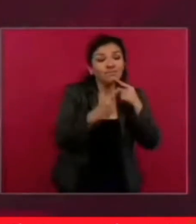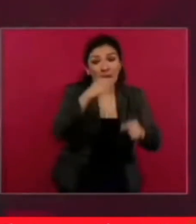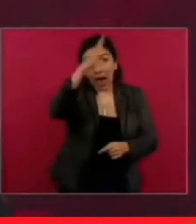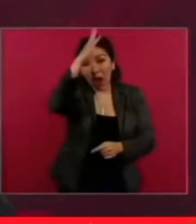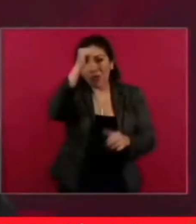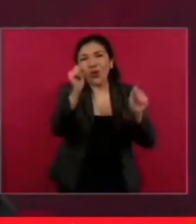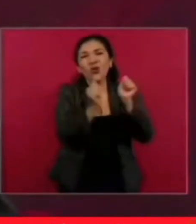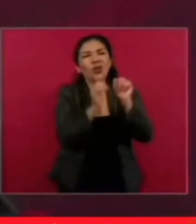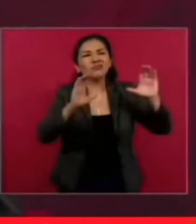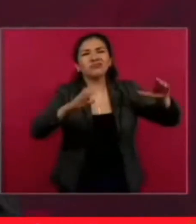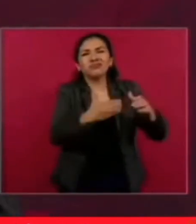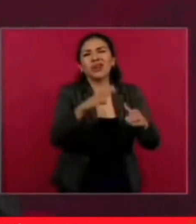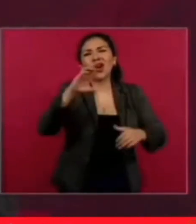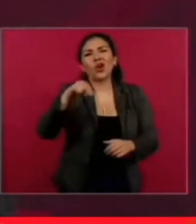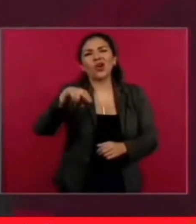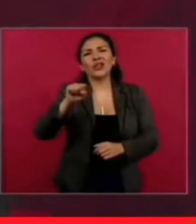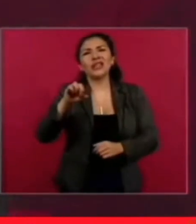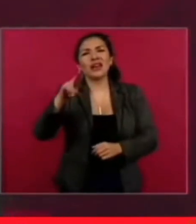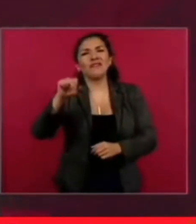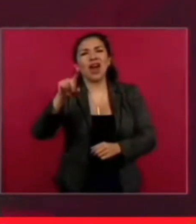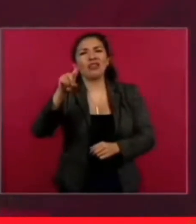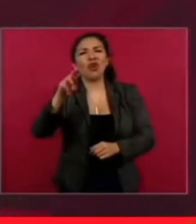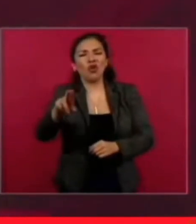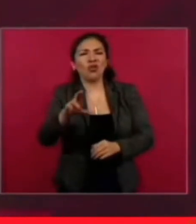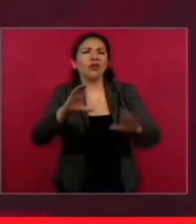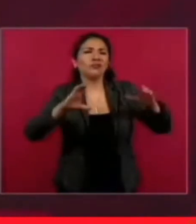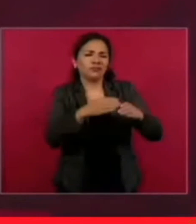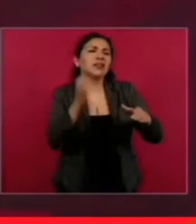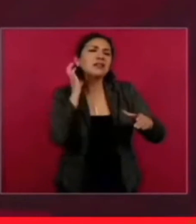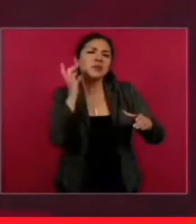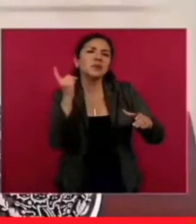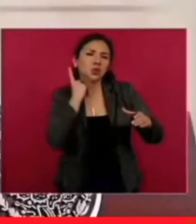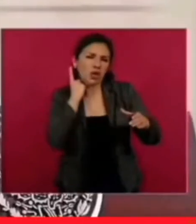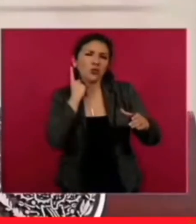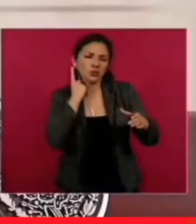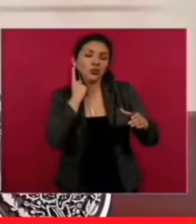conservador en la Cámara de Diputados